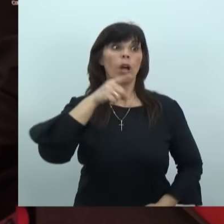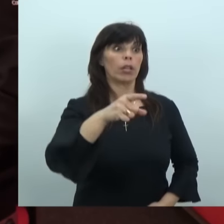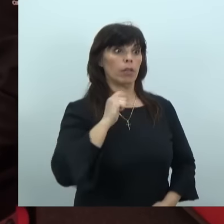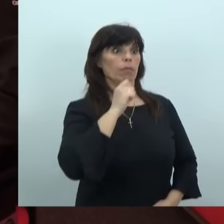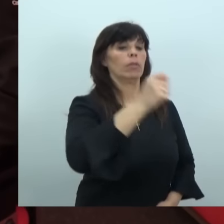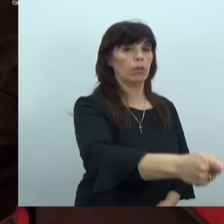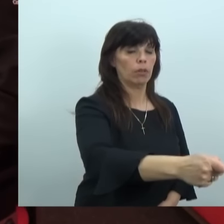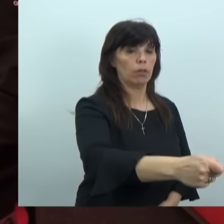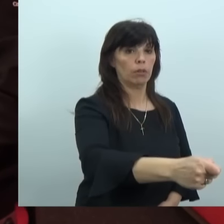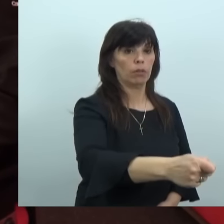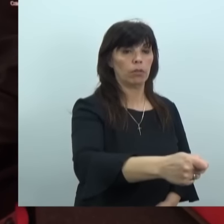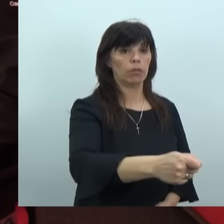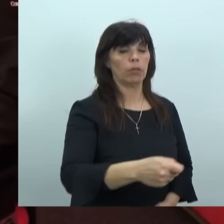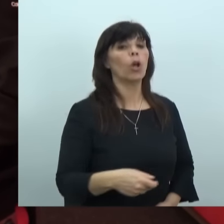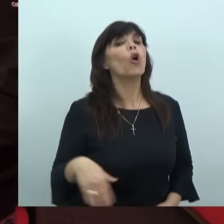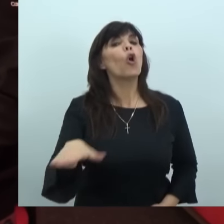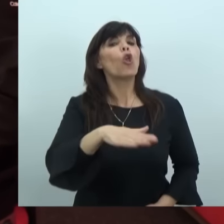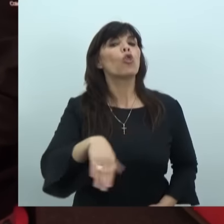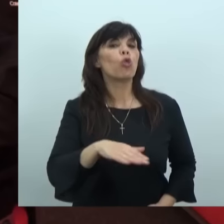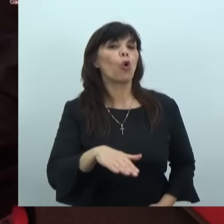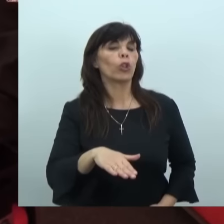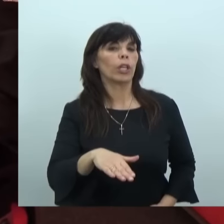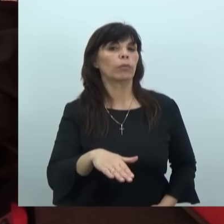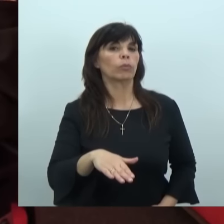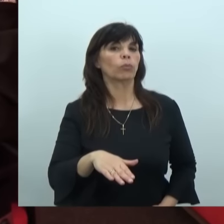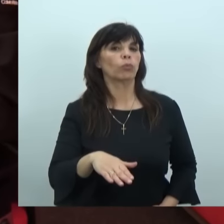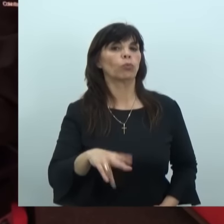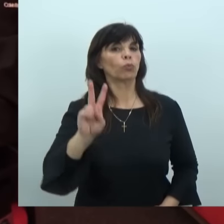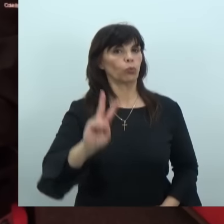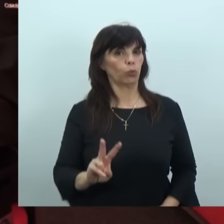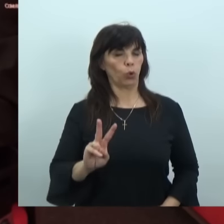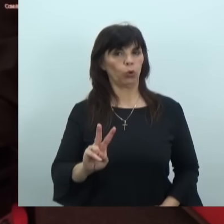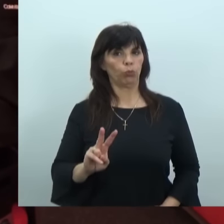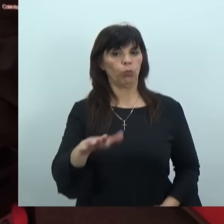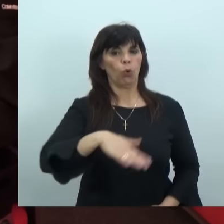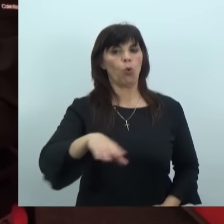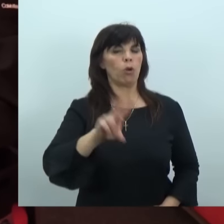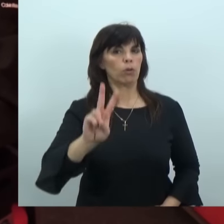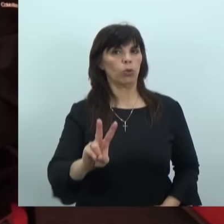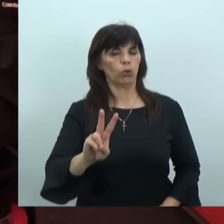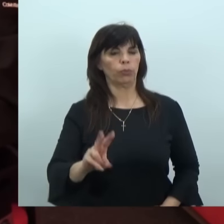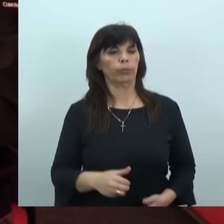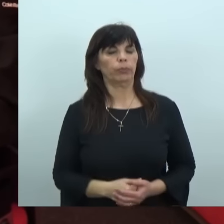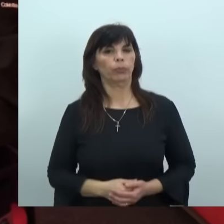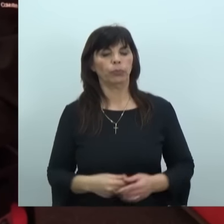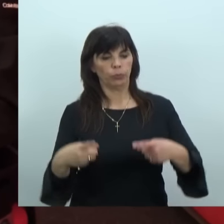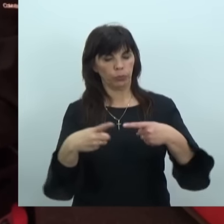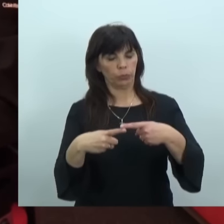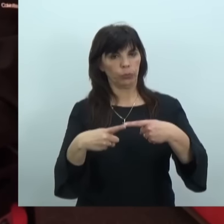¿Cuándo? En dos lugares. ¿Dónde se reciben las promesas de Dios?